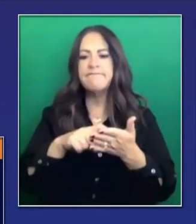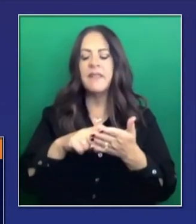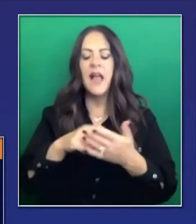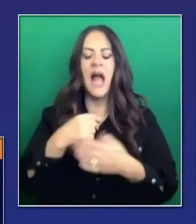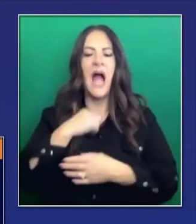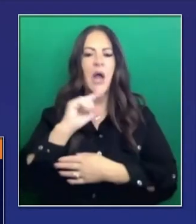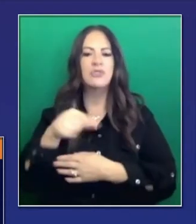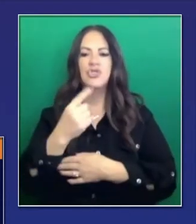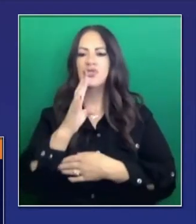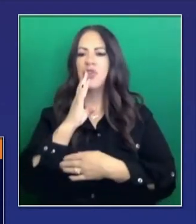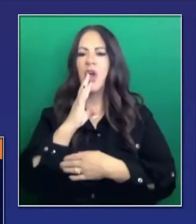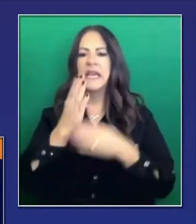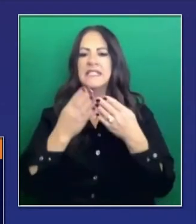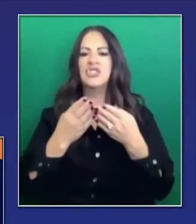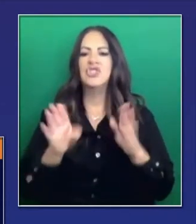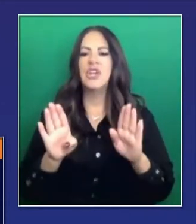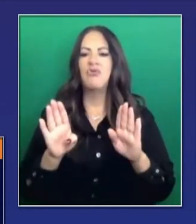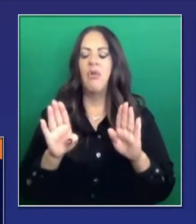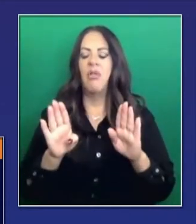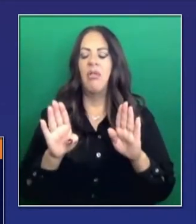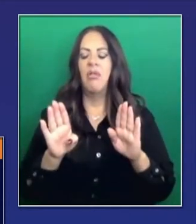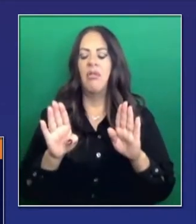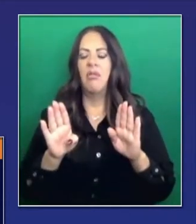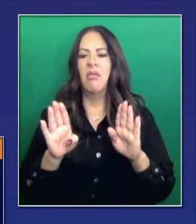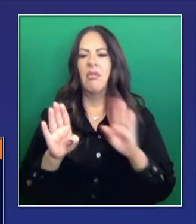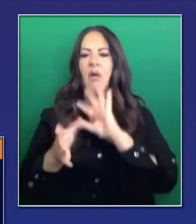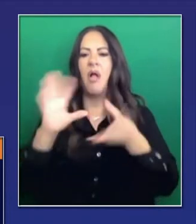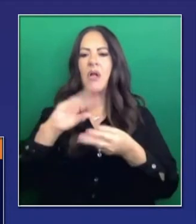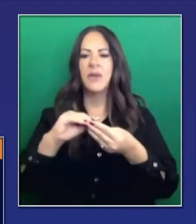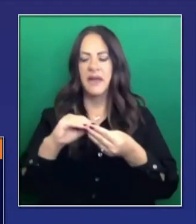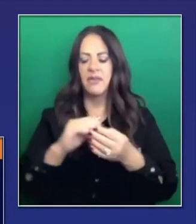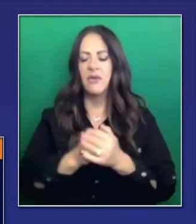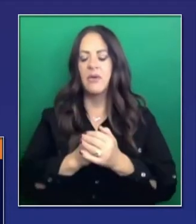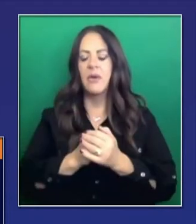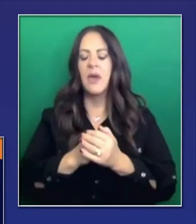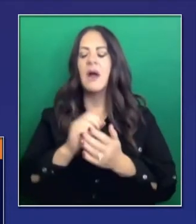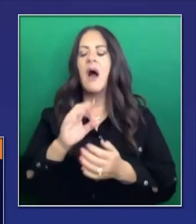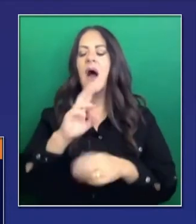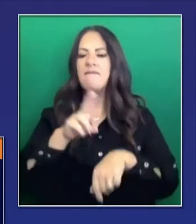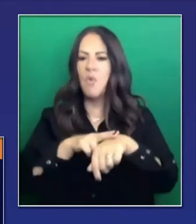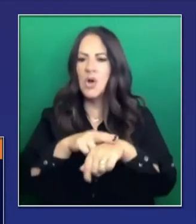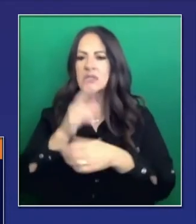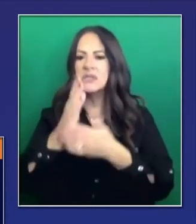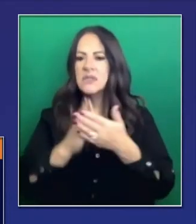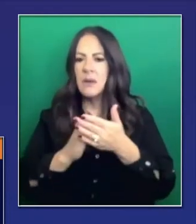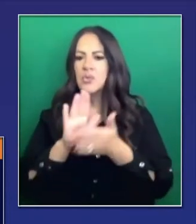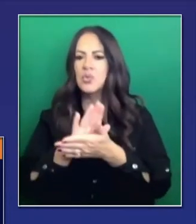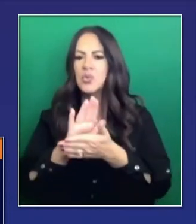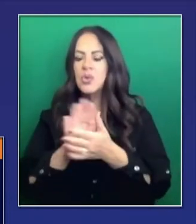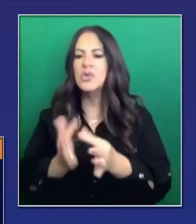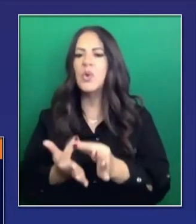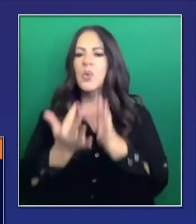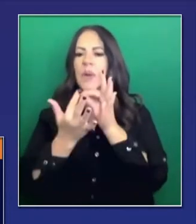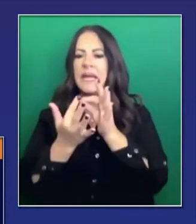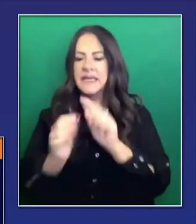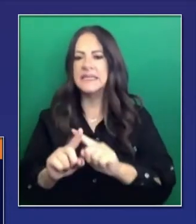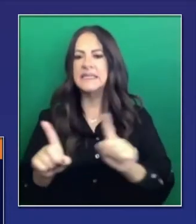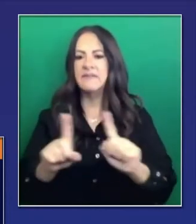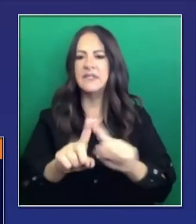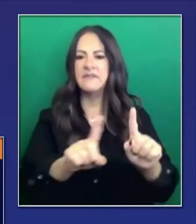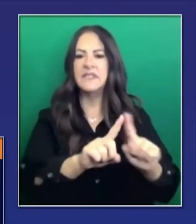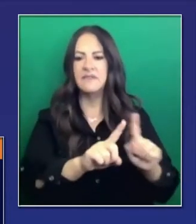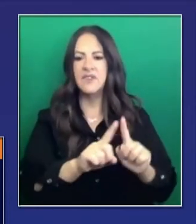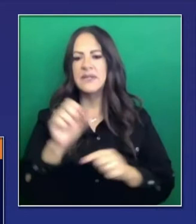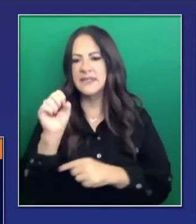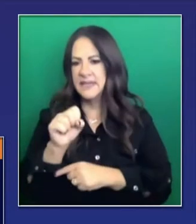Yo reconozco eso. Ahorita estoy hablando solo en lo agregado. La experiencia suya, claro,